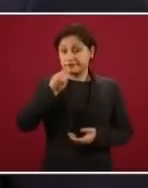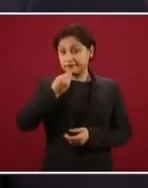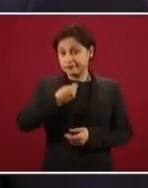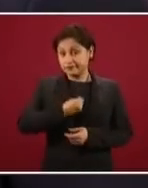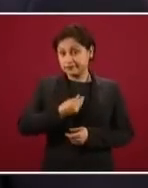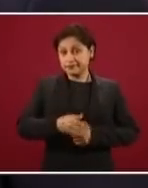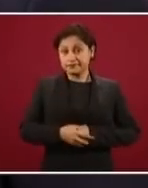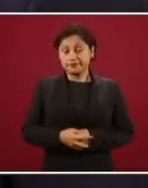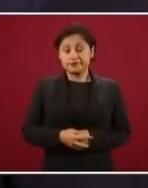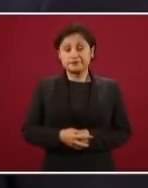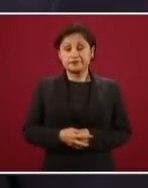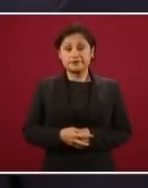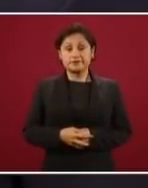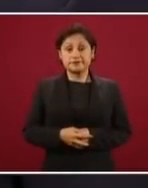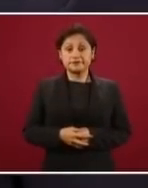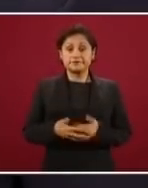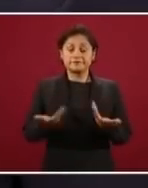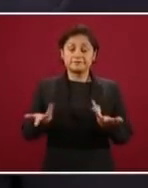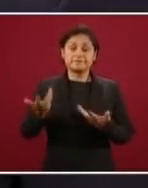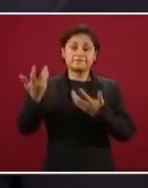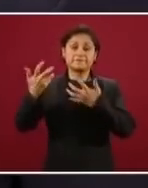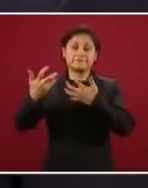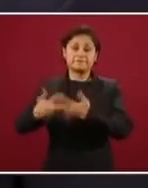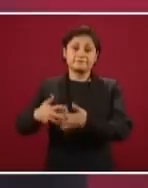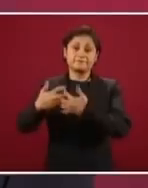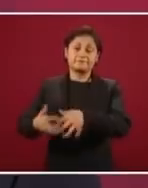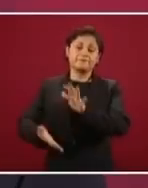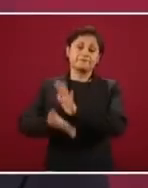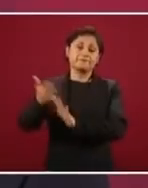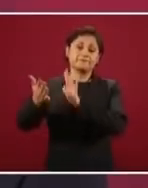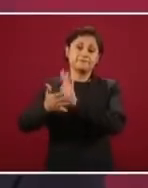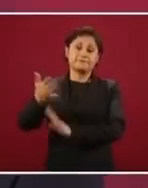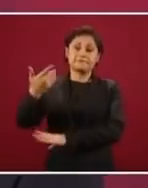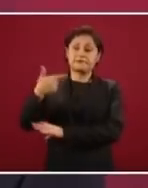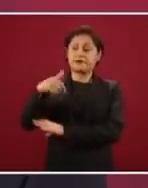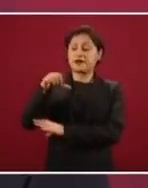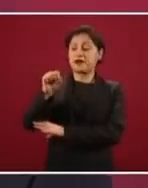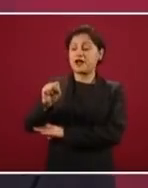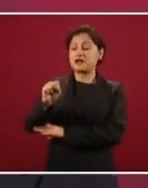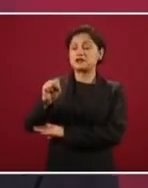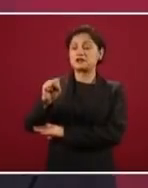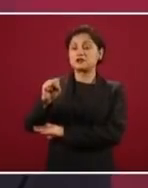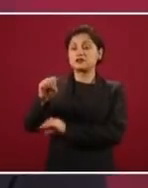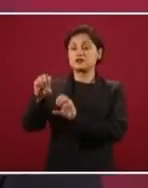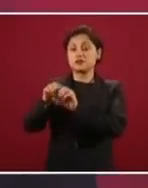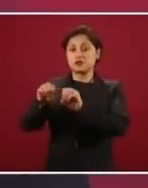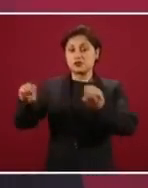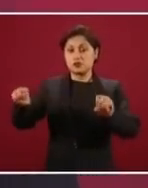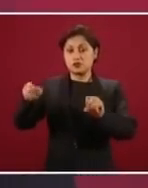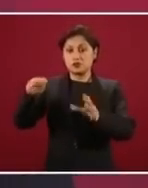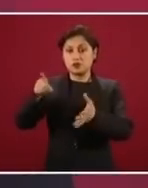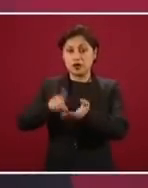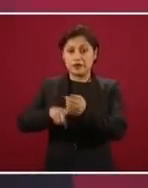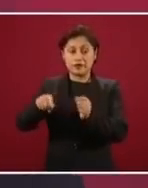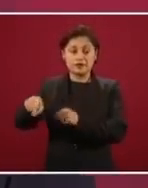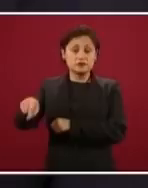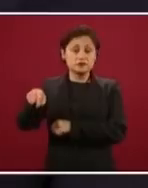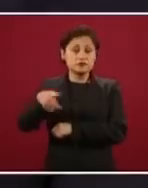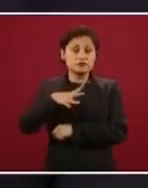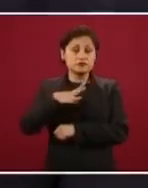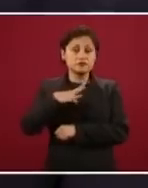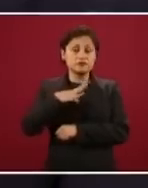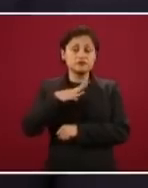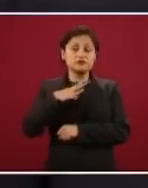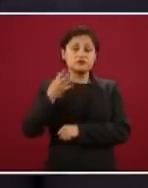o sea ya construir esta planta con el gasoducto que se llevó a cabo en